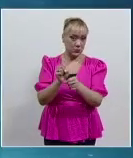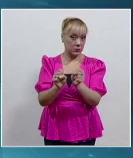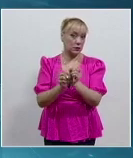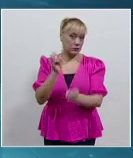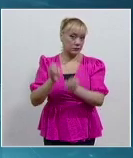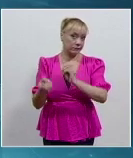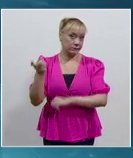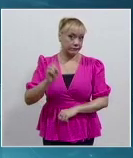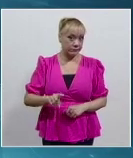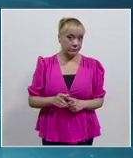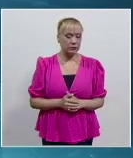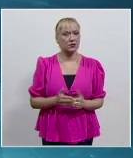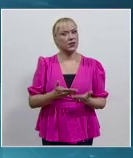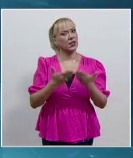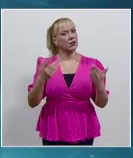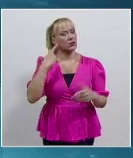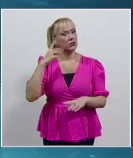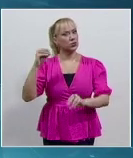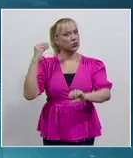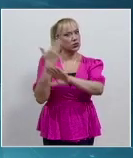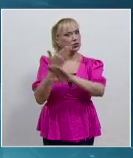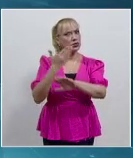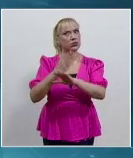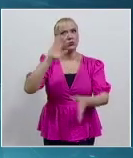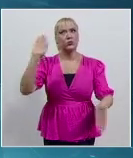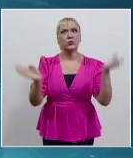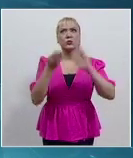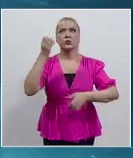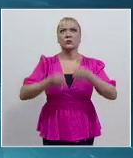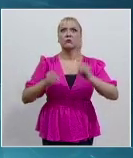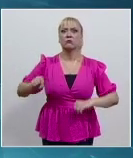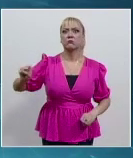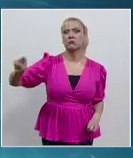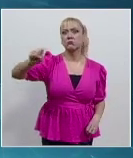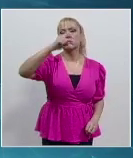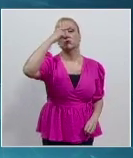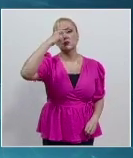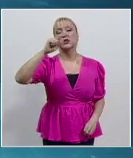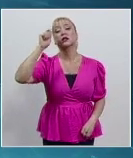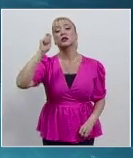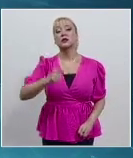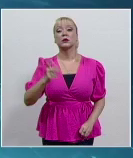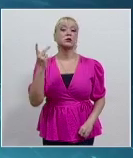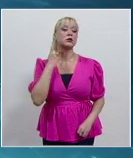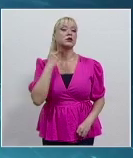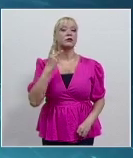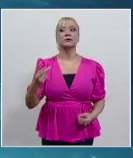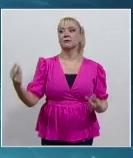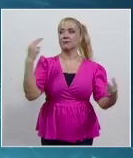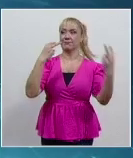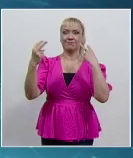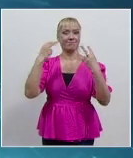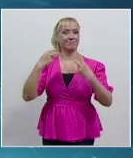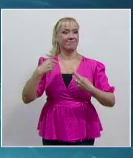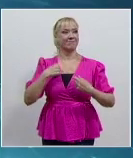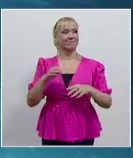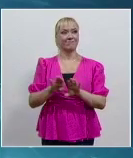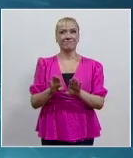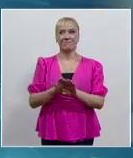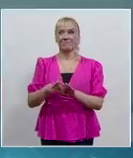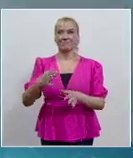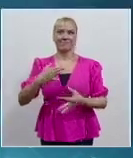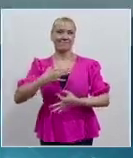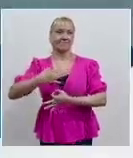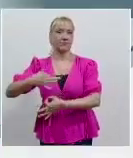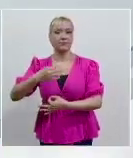Aumentan los ataques contra los poderes judiciales en el mundo con el fin de obtener rentabilidad política, aseguró el ministro Alberto Pérez